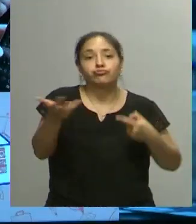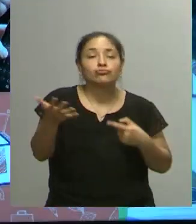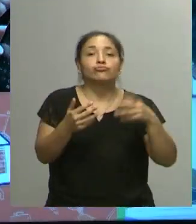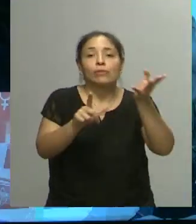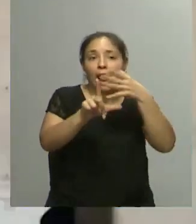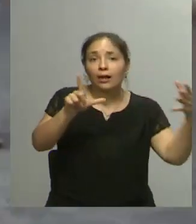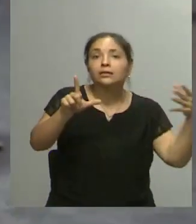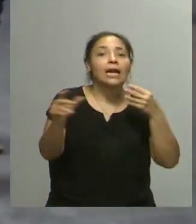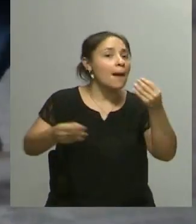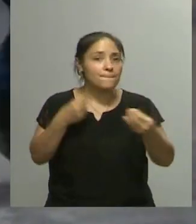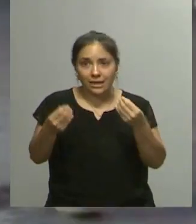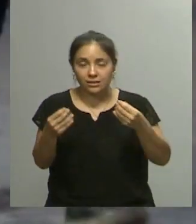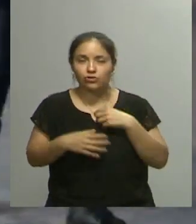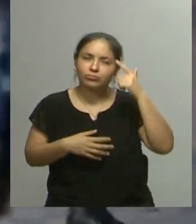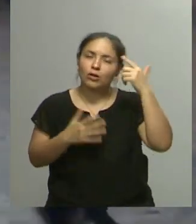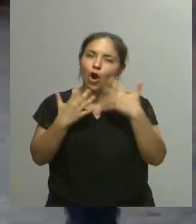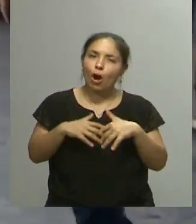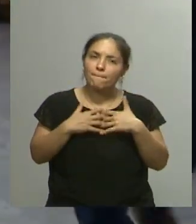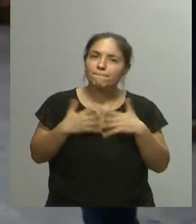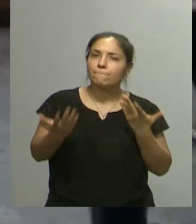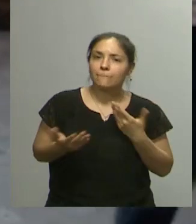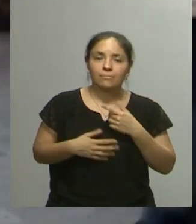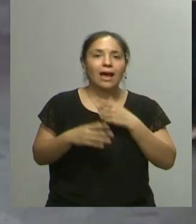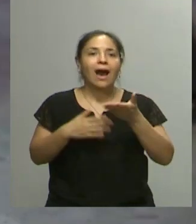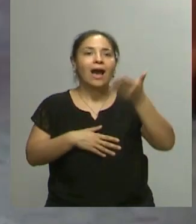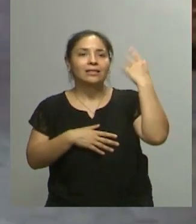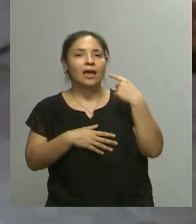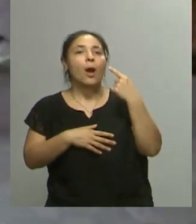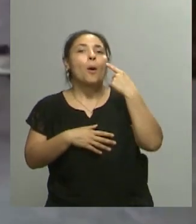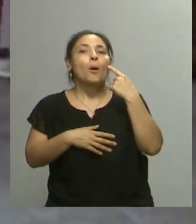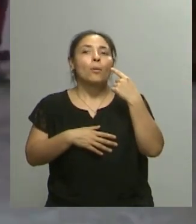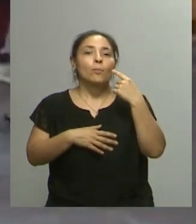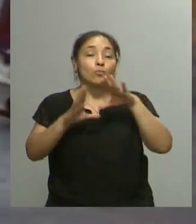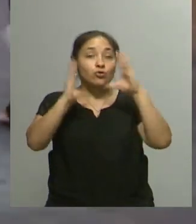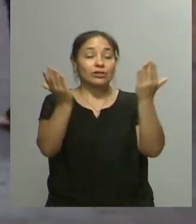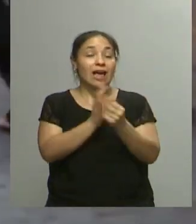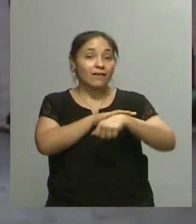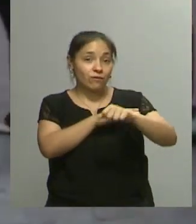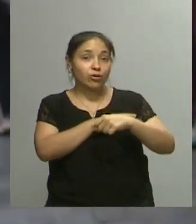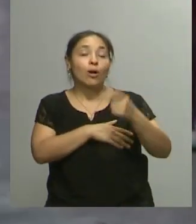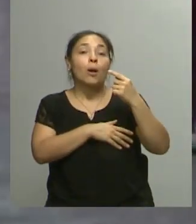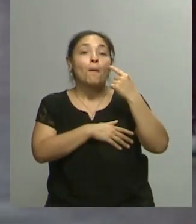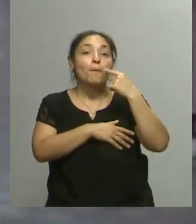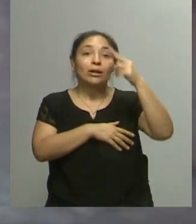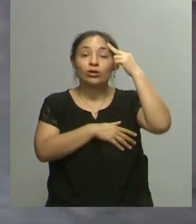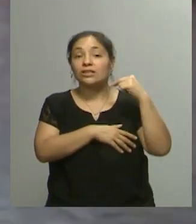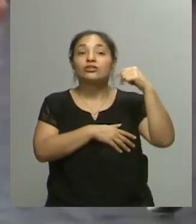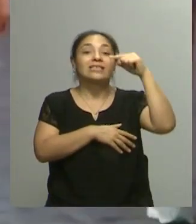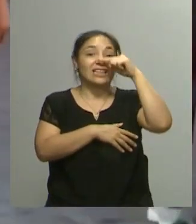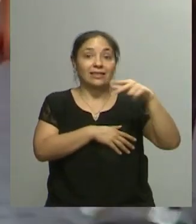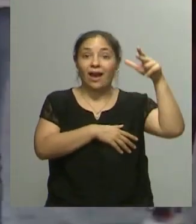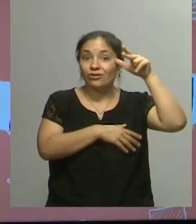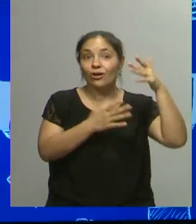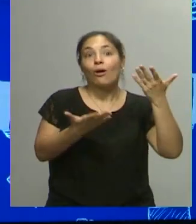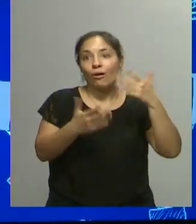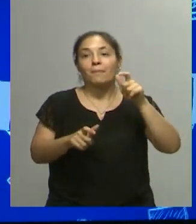que, no sé, lo comparé en mi mente con lo que pasó en el Mundial 78, que fue en Argentina. Vaya si fue oportunidad para los organismos